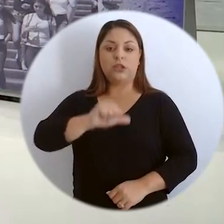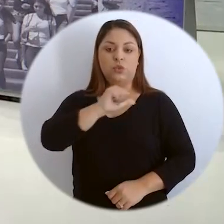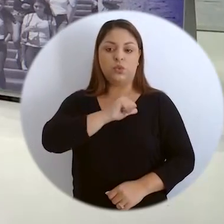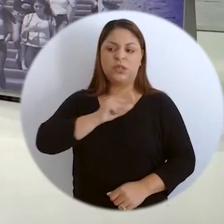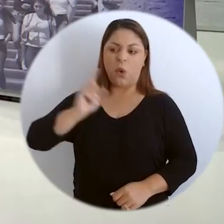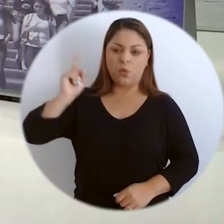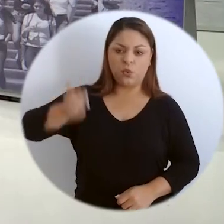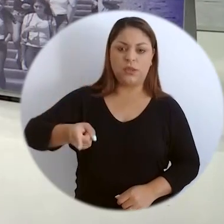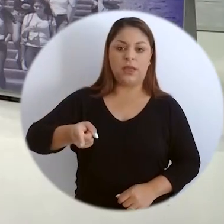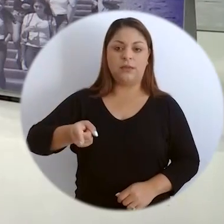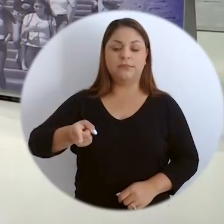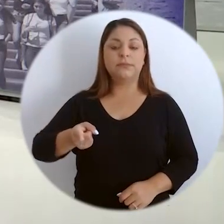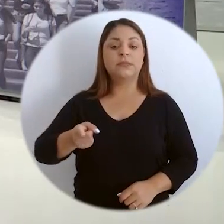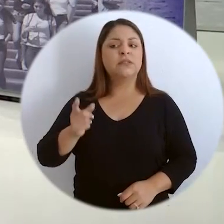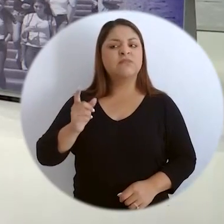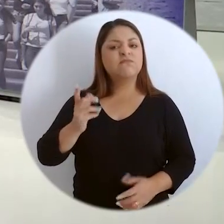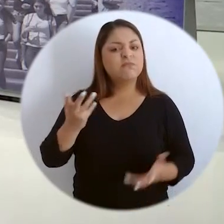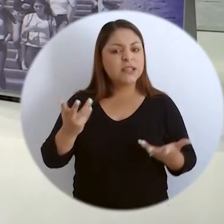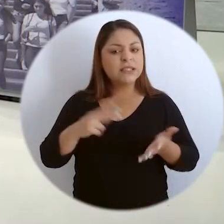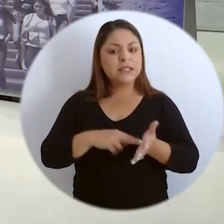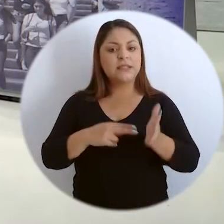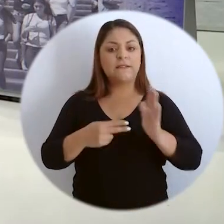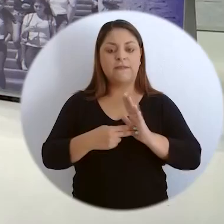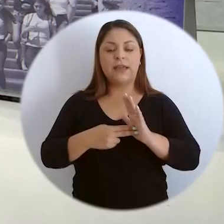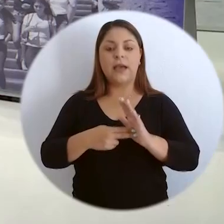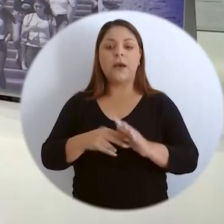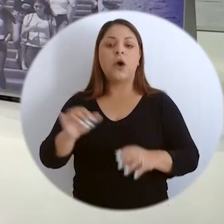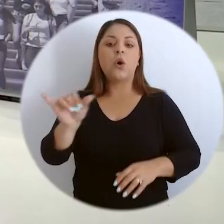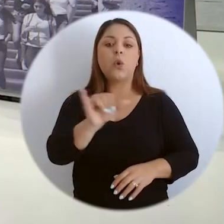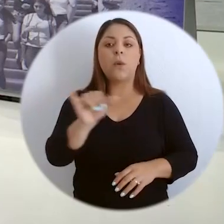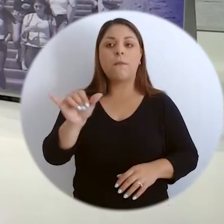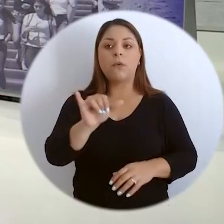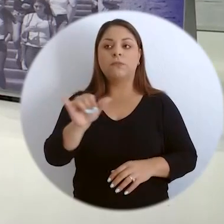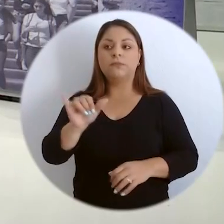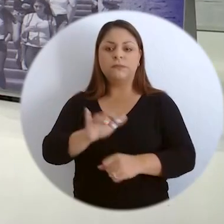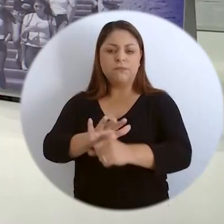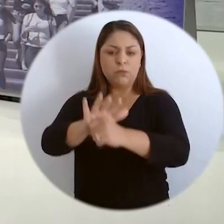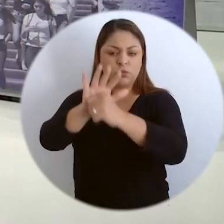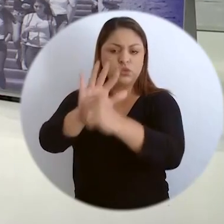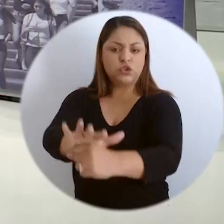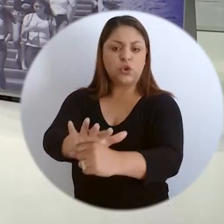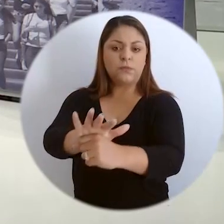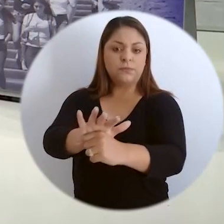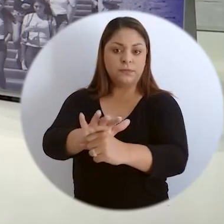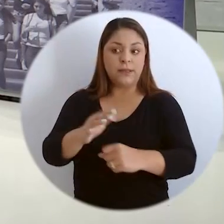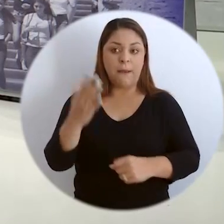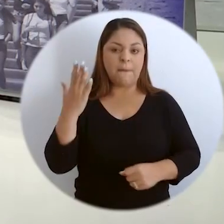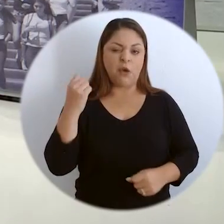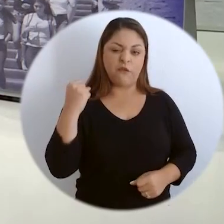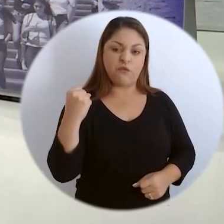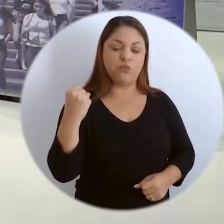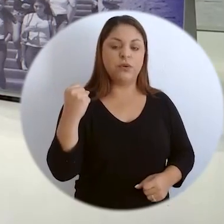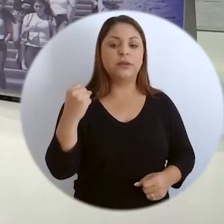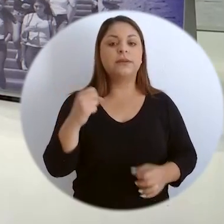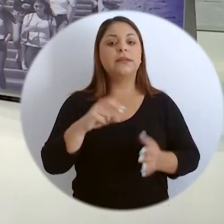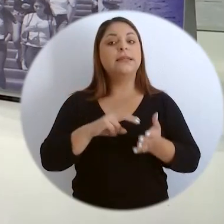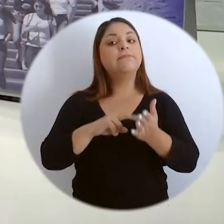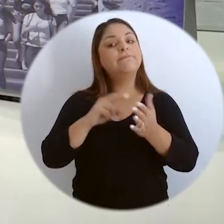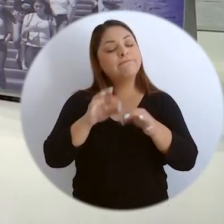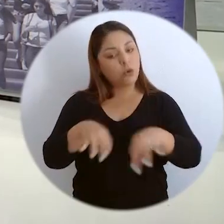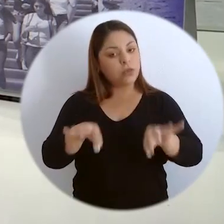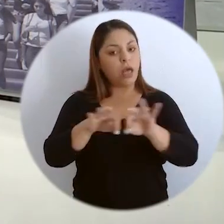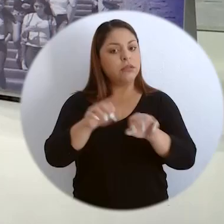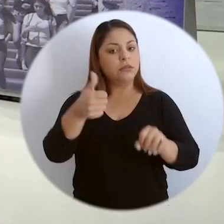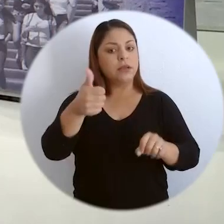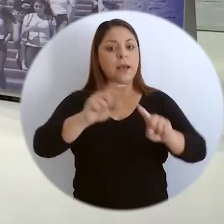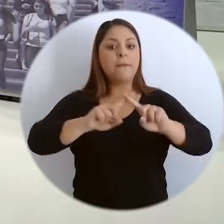a ese tema, es cierto, desde el IDES por lo que hemos obtenido con nuestras investigaciones es desde el 2011, es que la población costarricense